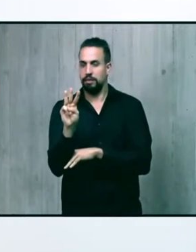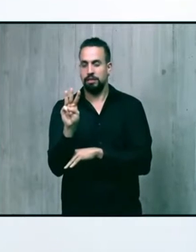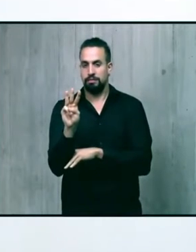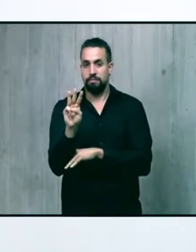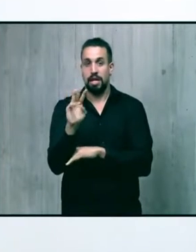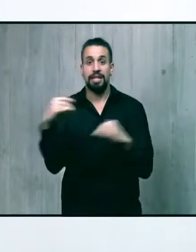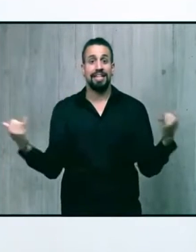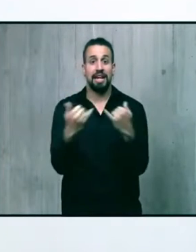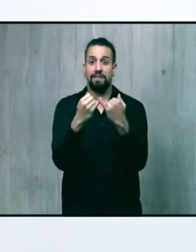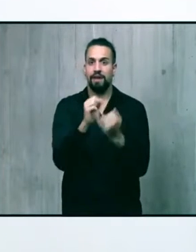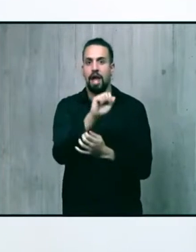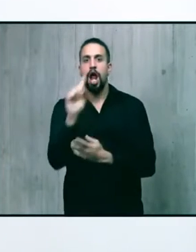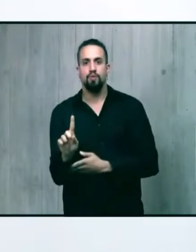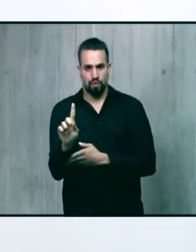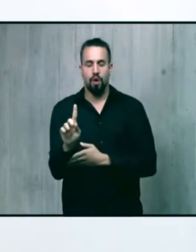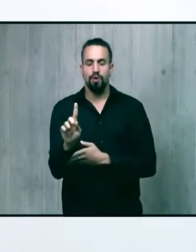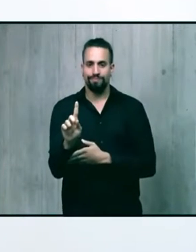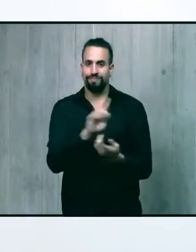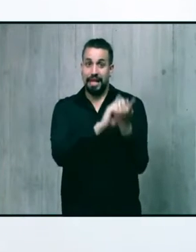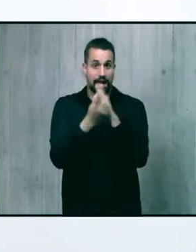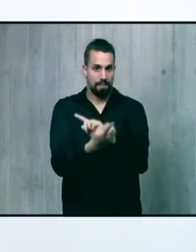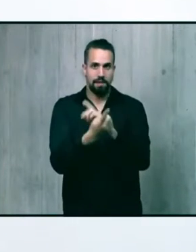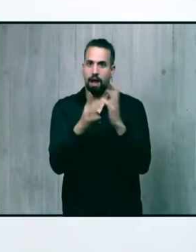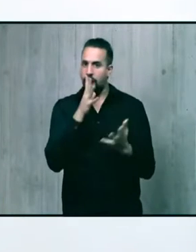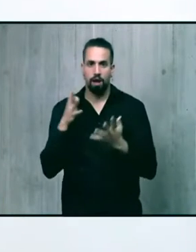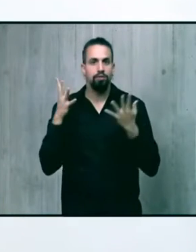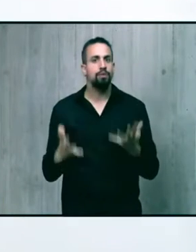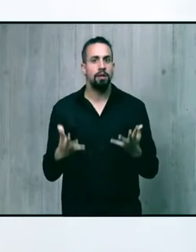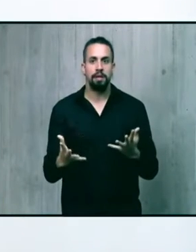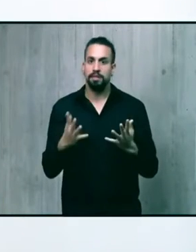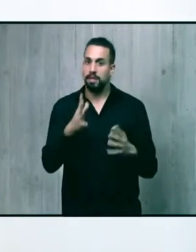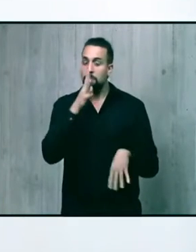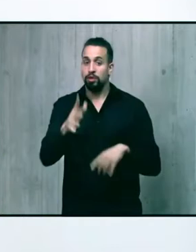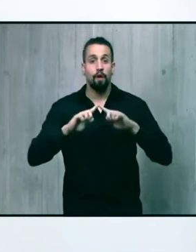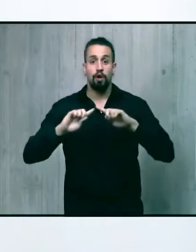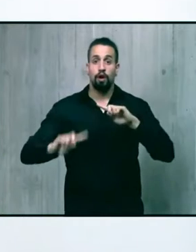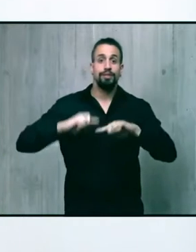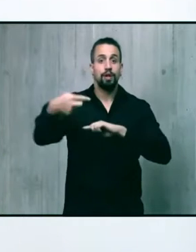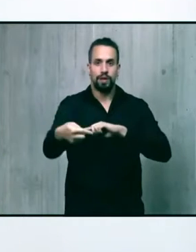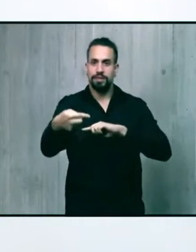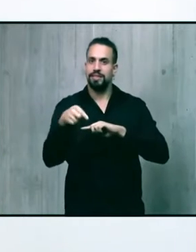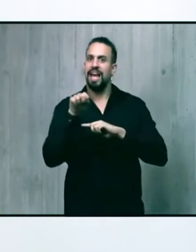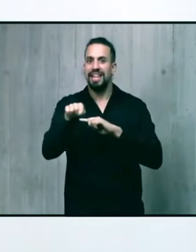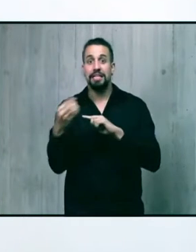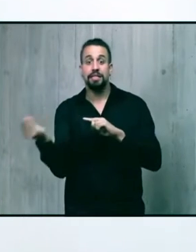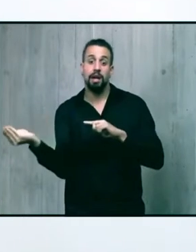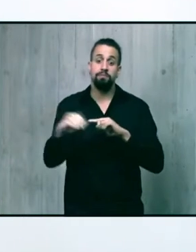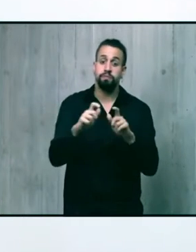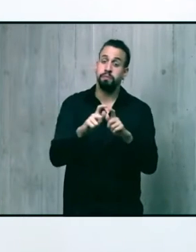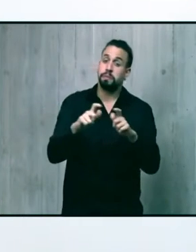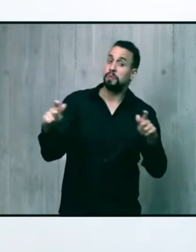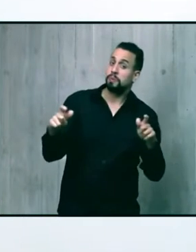bajamos a Tenerife al nivel 1, y en estos momentos, sobre todo como consecuencia, como digo, de ese incremento